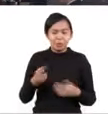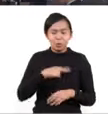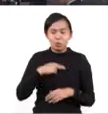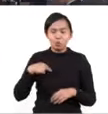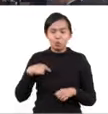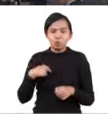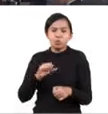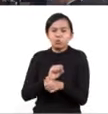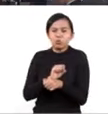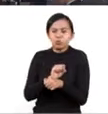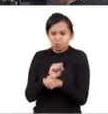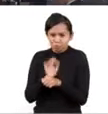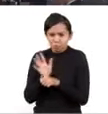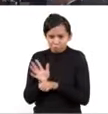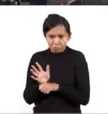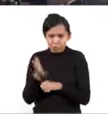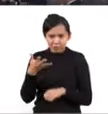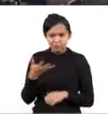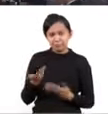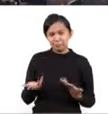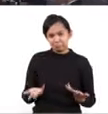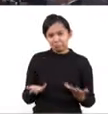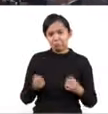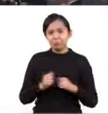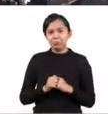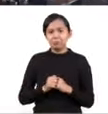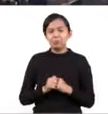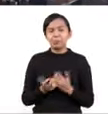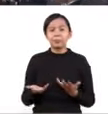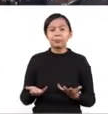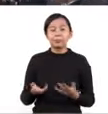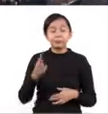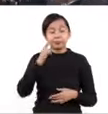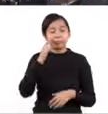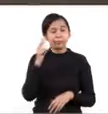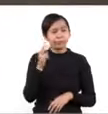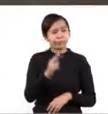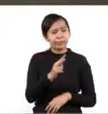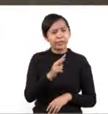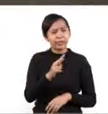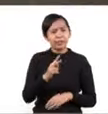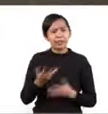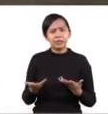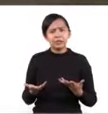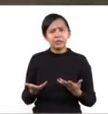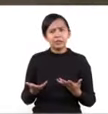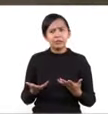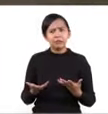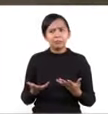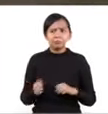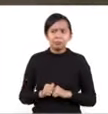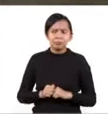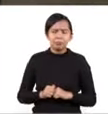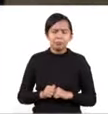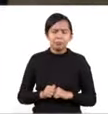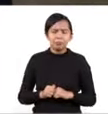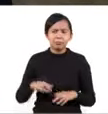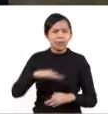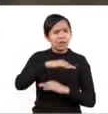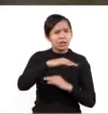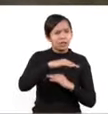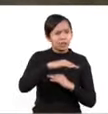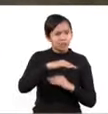contra la pandemia. Y las huellas de esta lucha se ven en todas